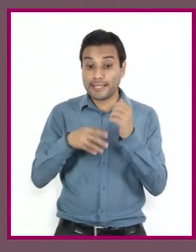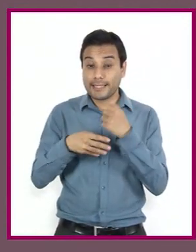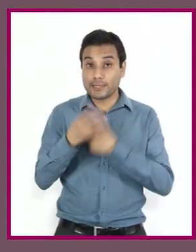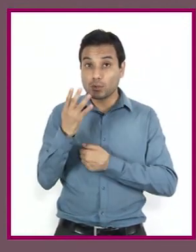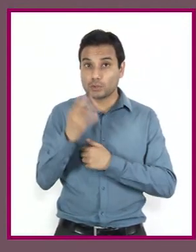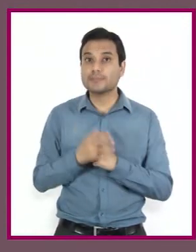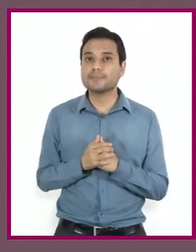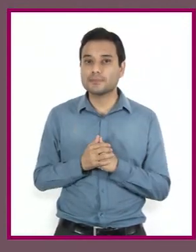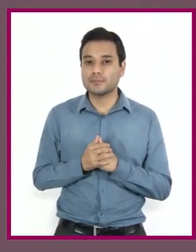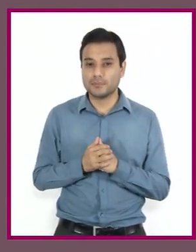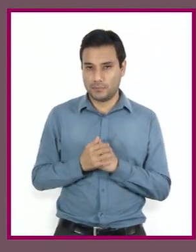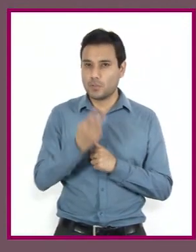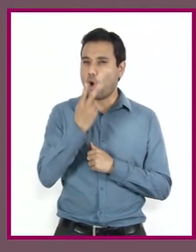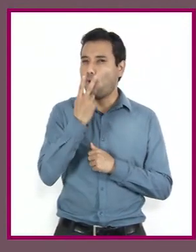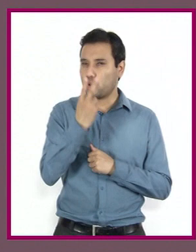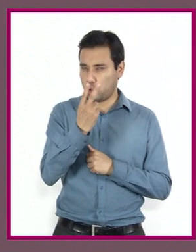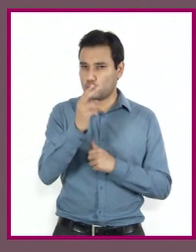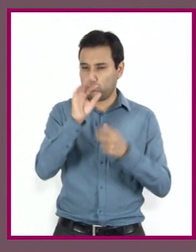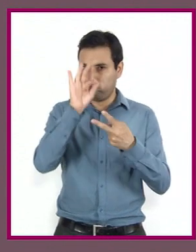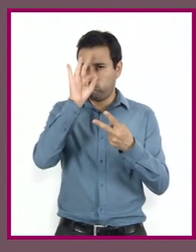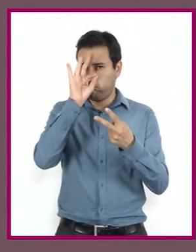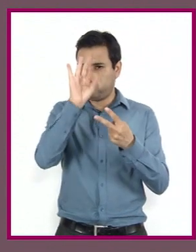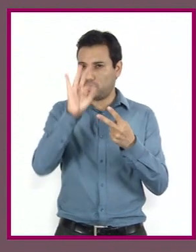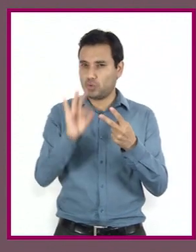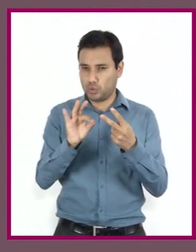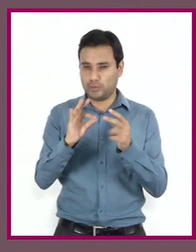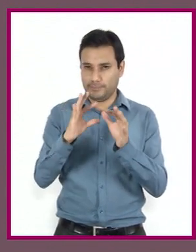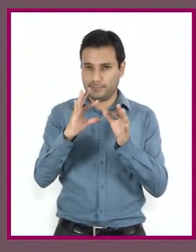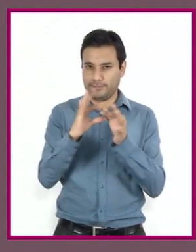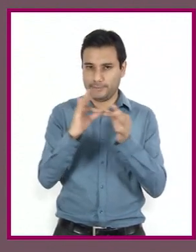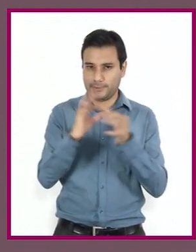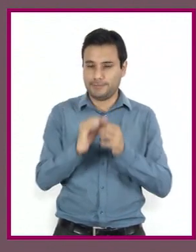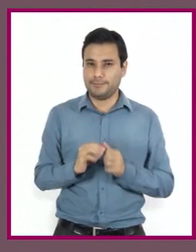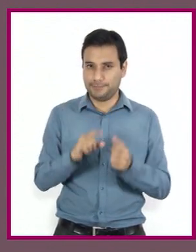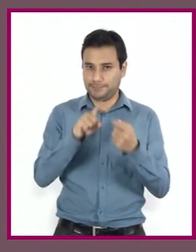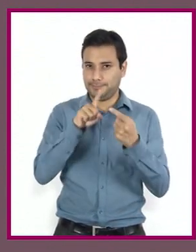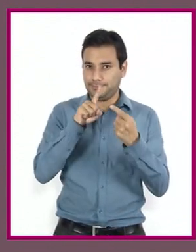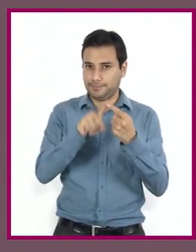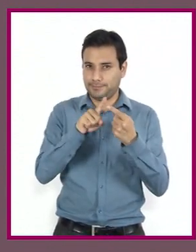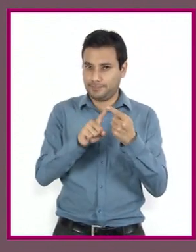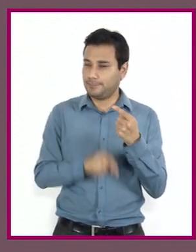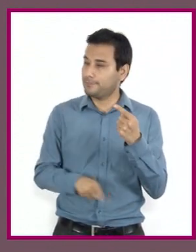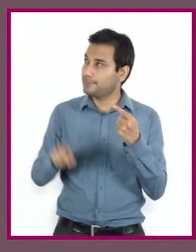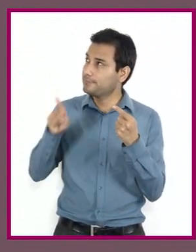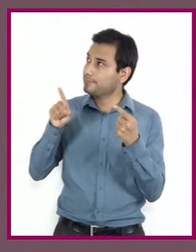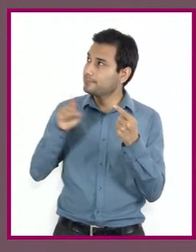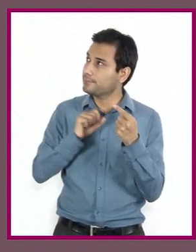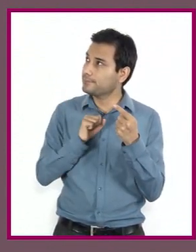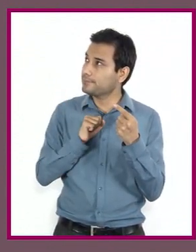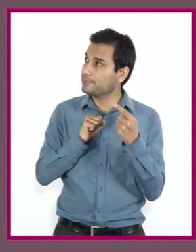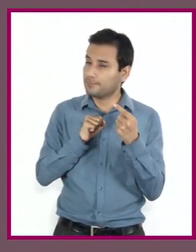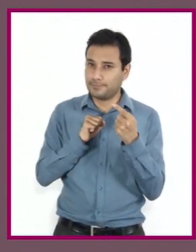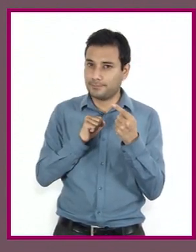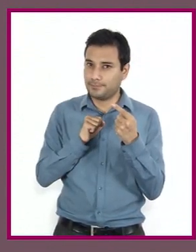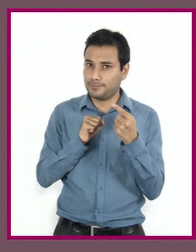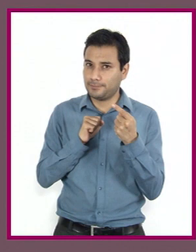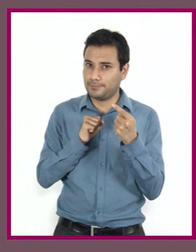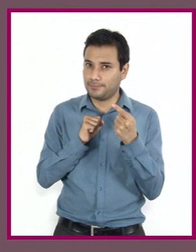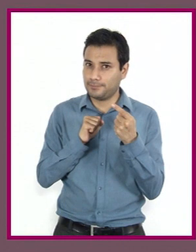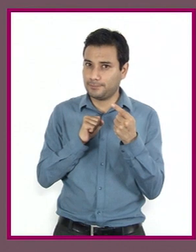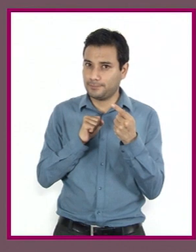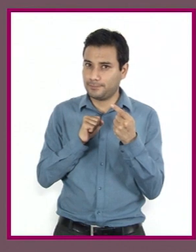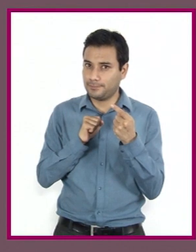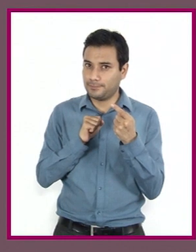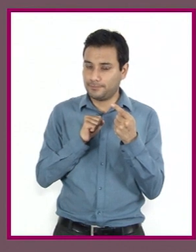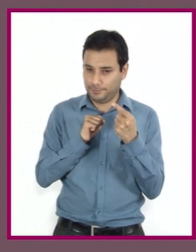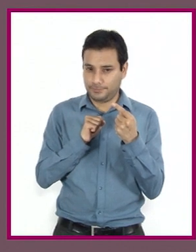2014 dos ideas principales. La primera, son establecidas las reelecciones para algunos cargos y